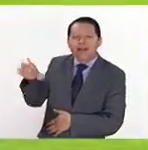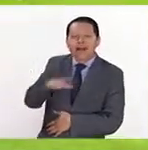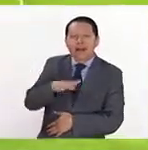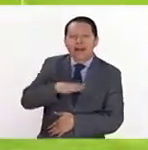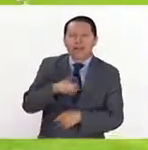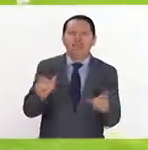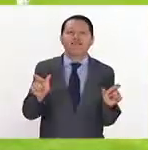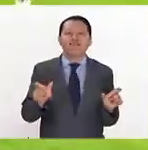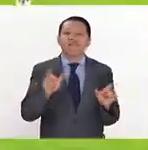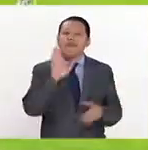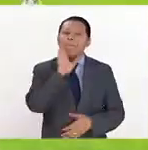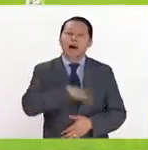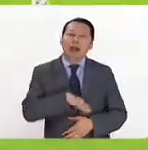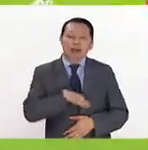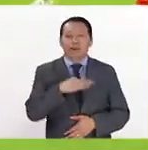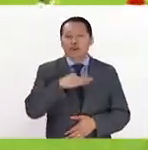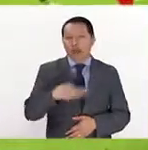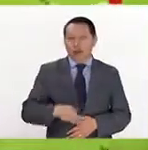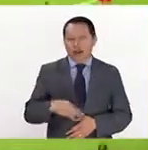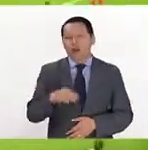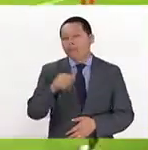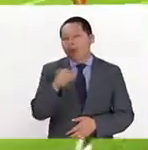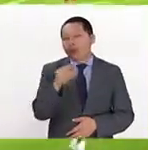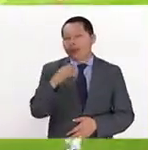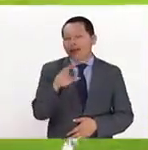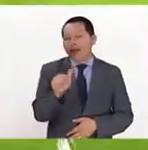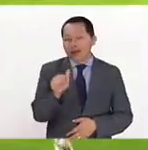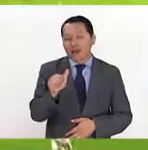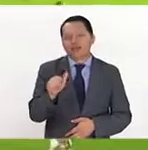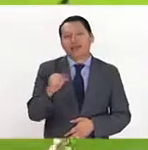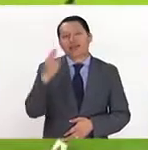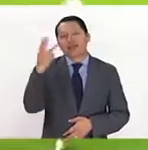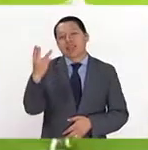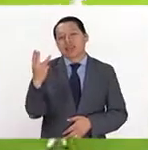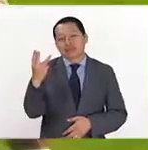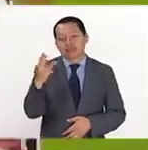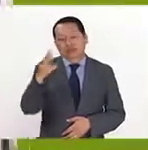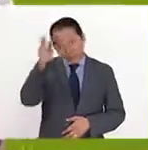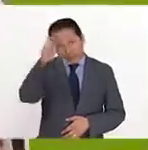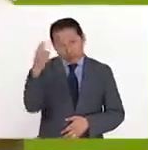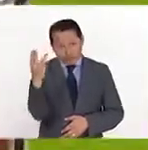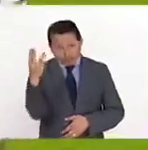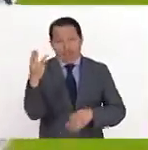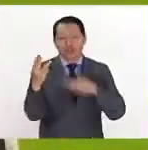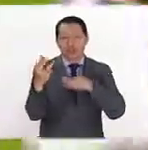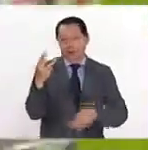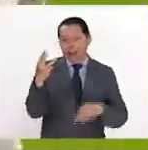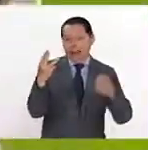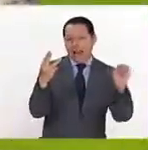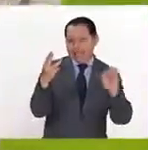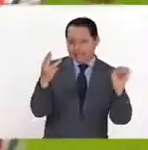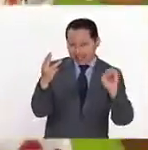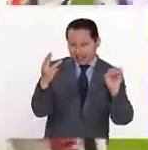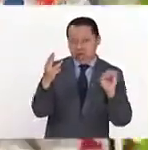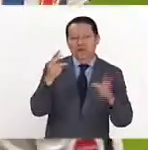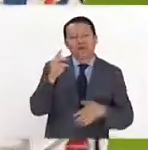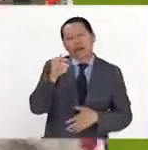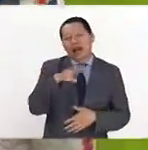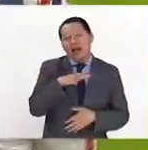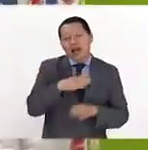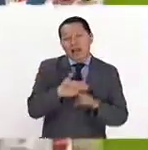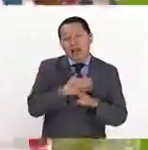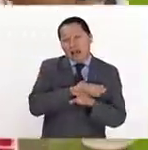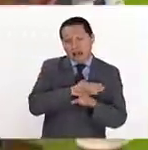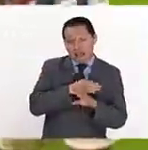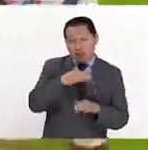la defensa por parte del Toluca y Mónica Ocampo con triplete, Pachuca 3, Toluca 0, se terminó el equipo, el invicto para